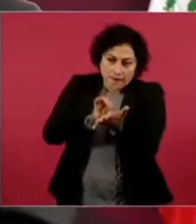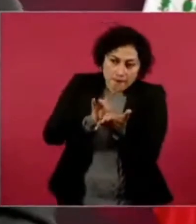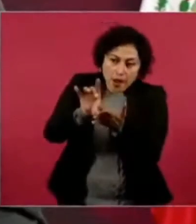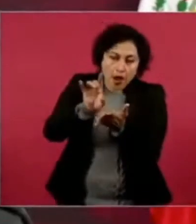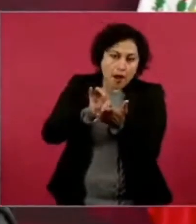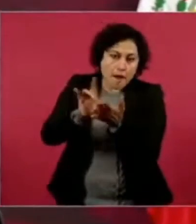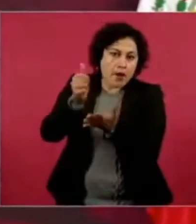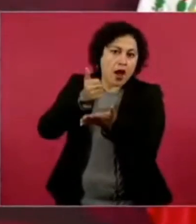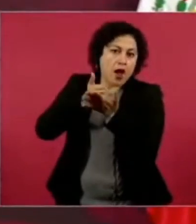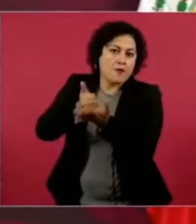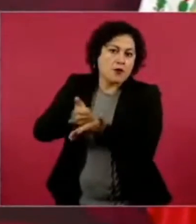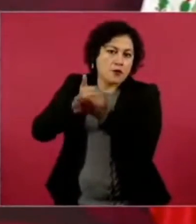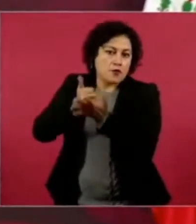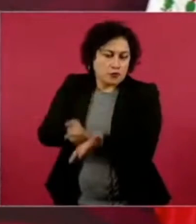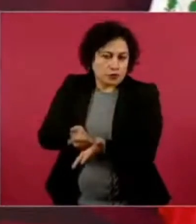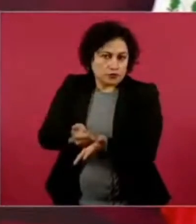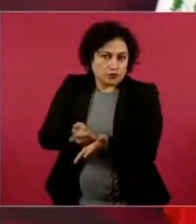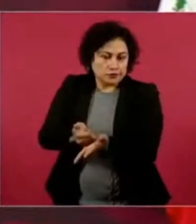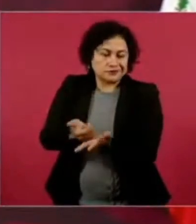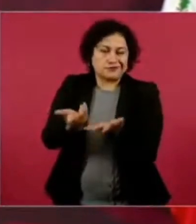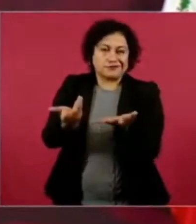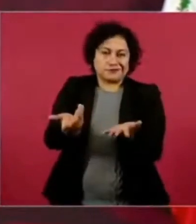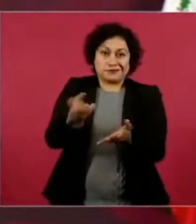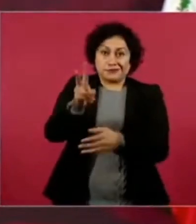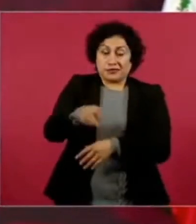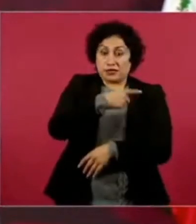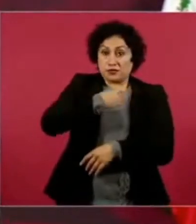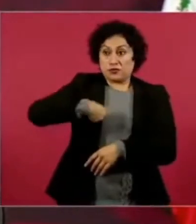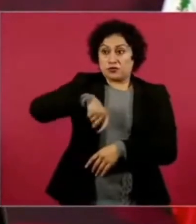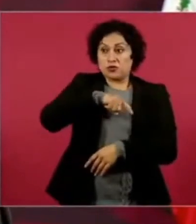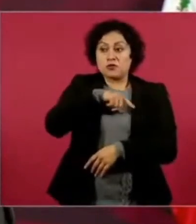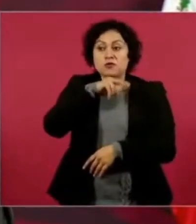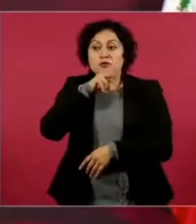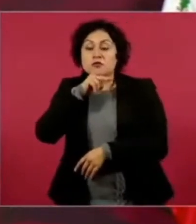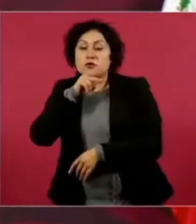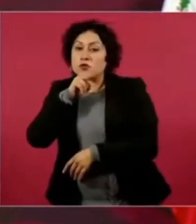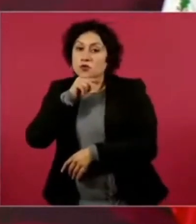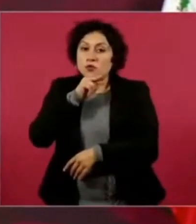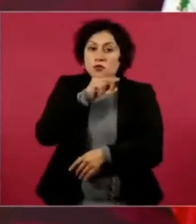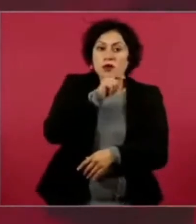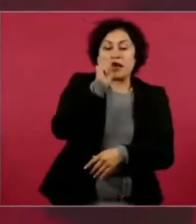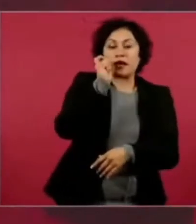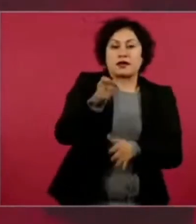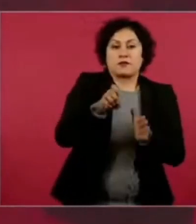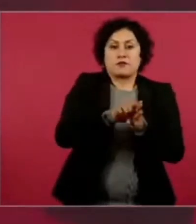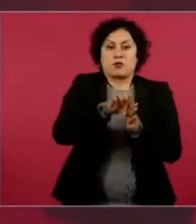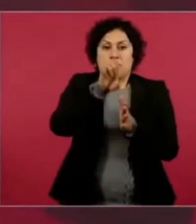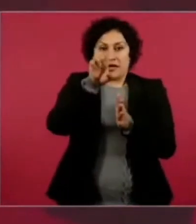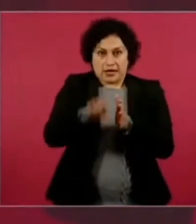teníamos la preocupación de que se entrega la pensión,